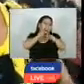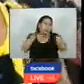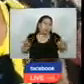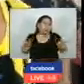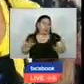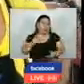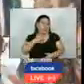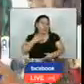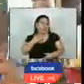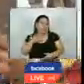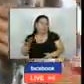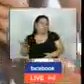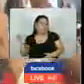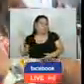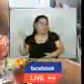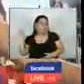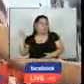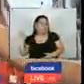no he sentido